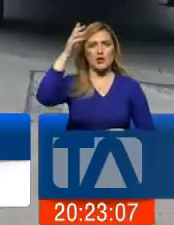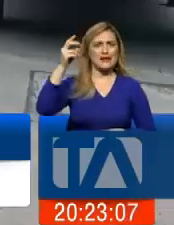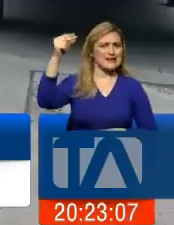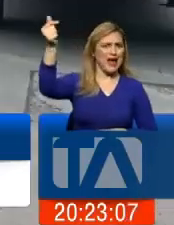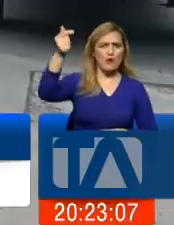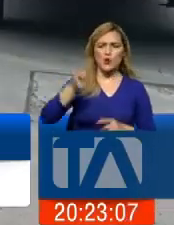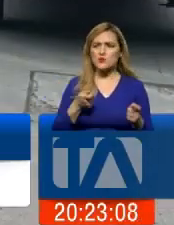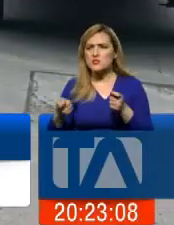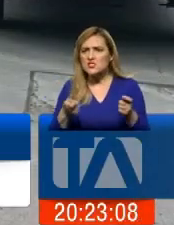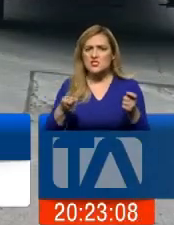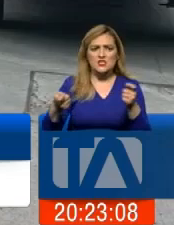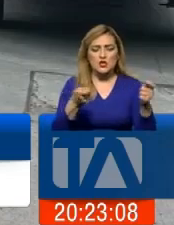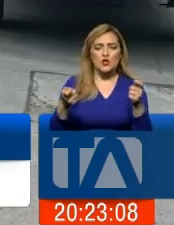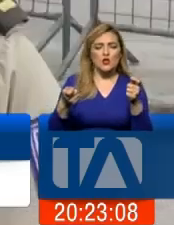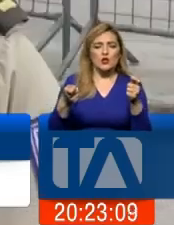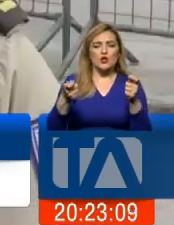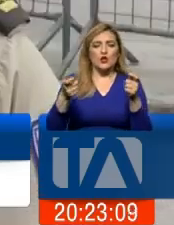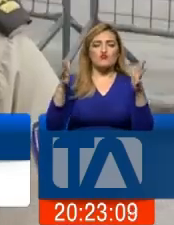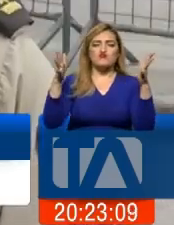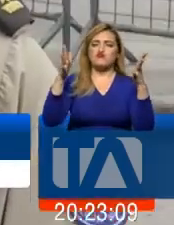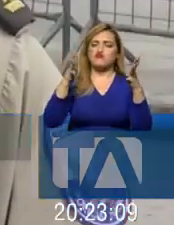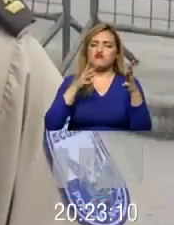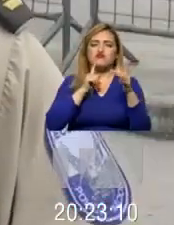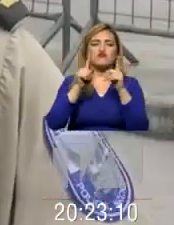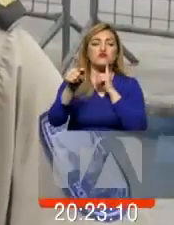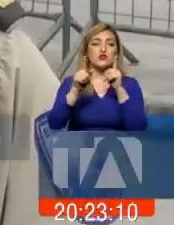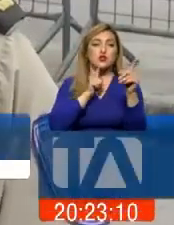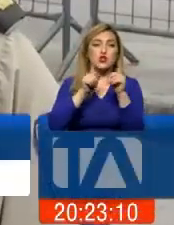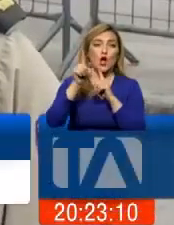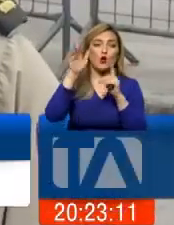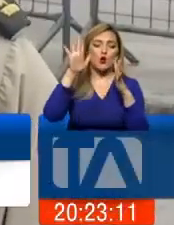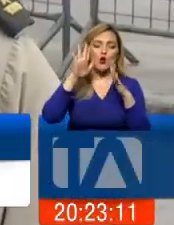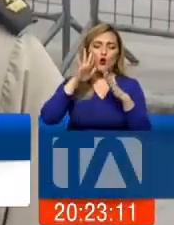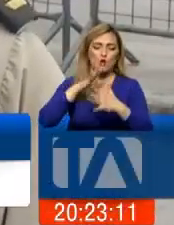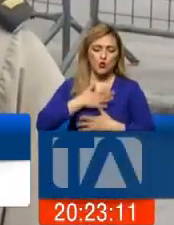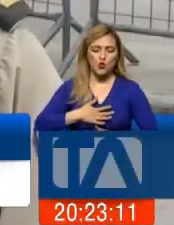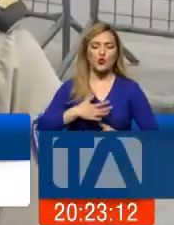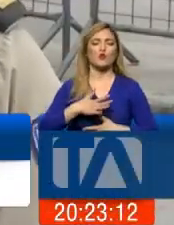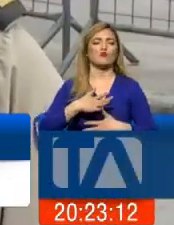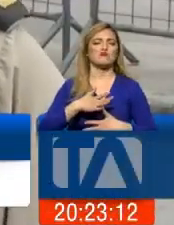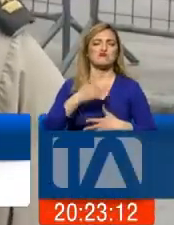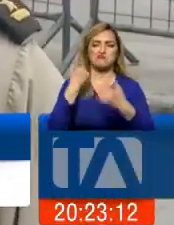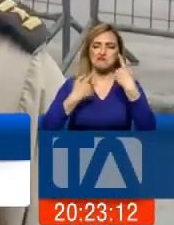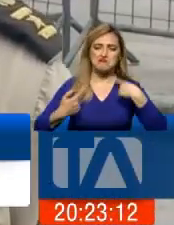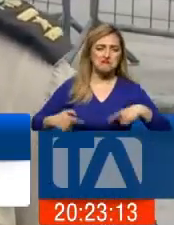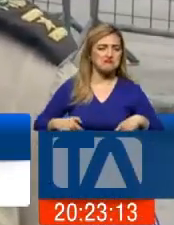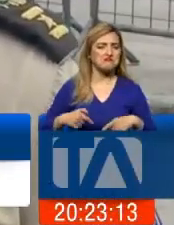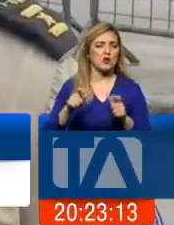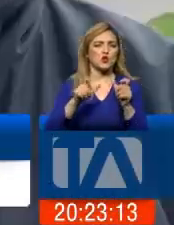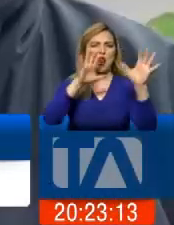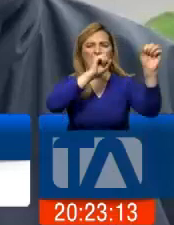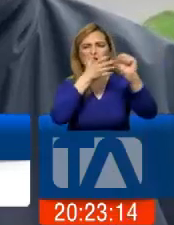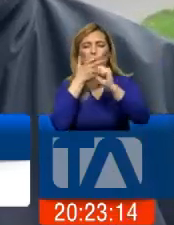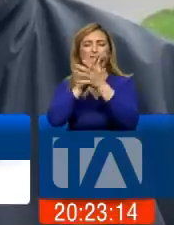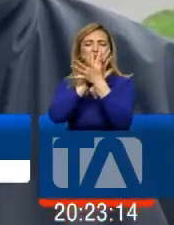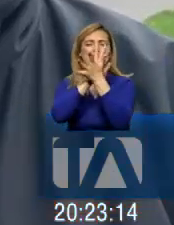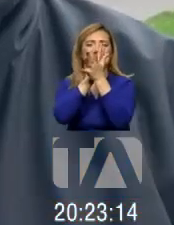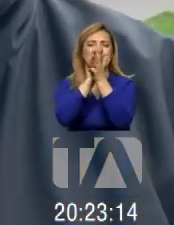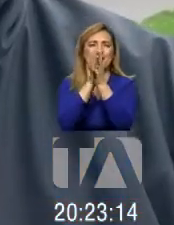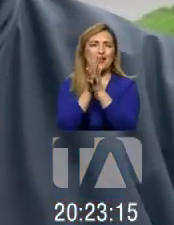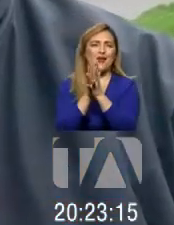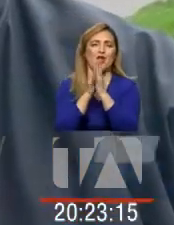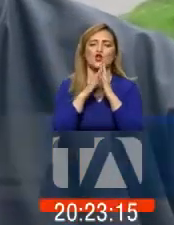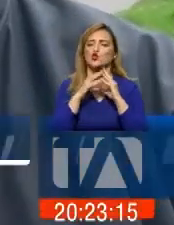la policía lo evitó. Inmediatamente dialogamos y no llegó a mayores, es decir, no hay heridos, no hay personas secuestradas. En realidad